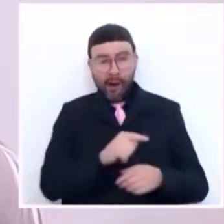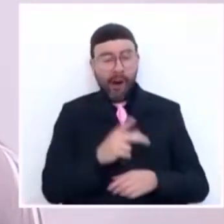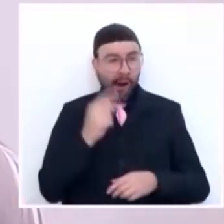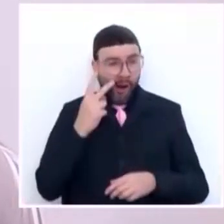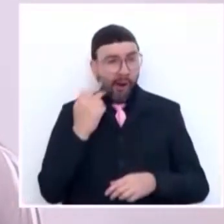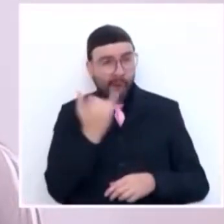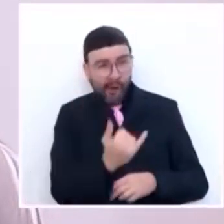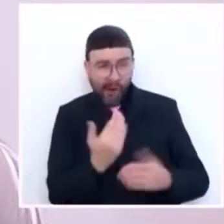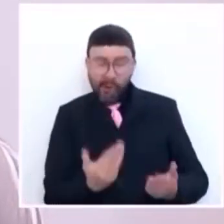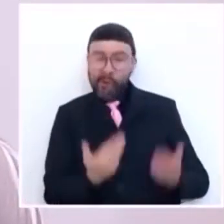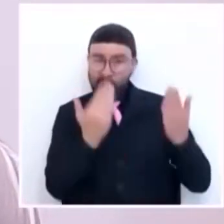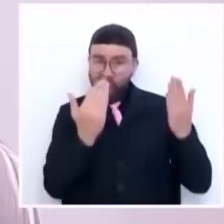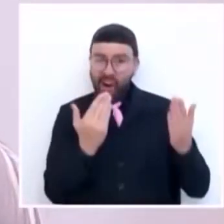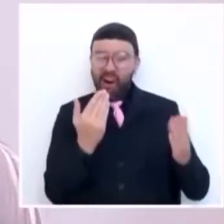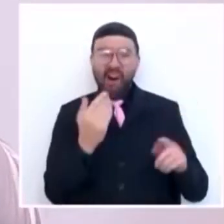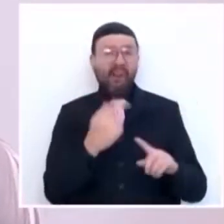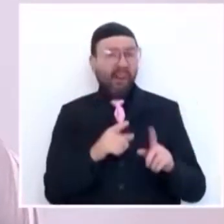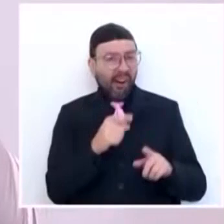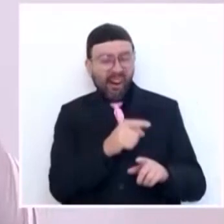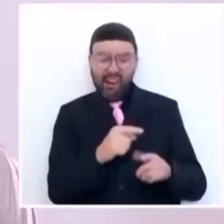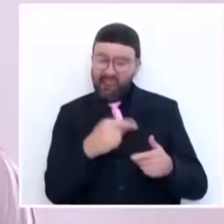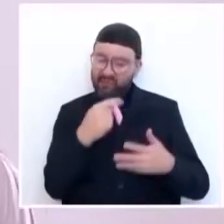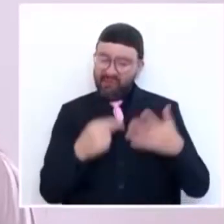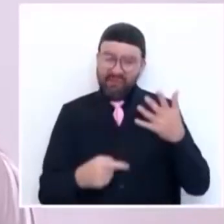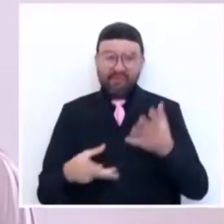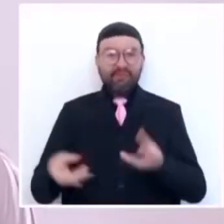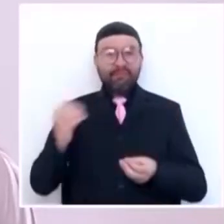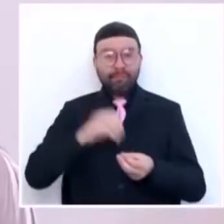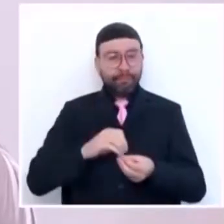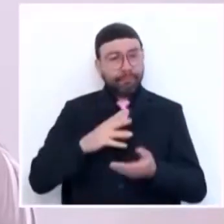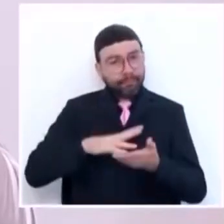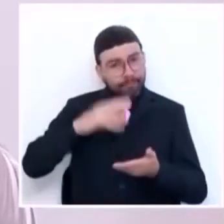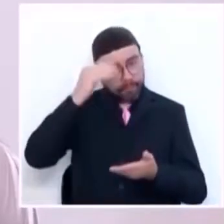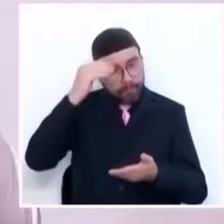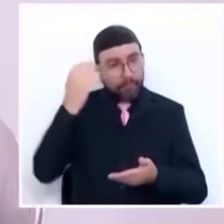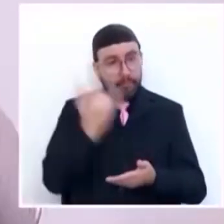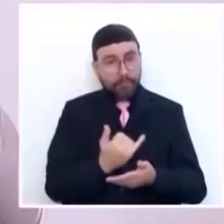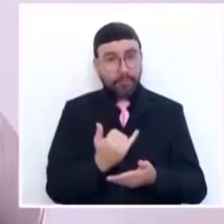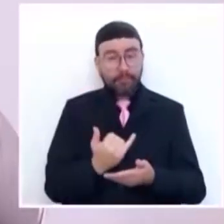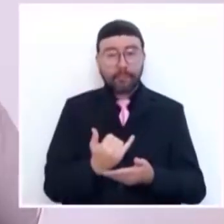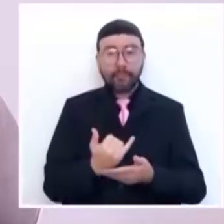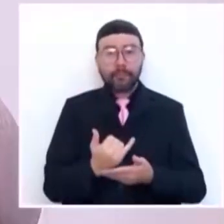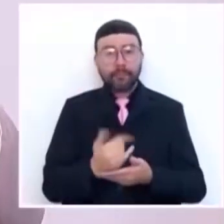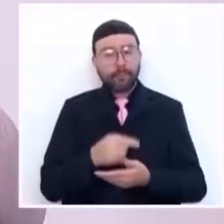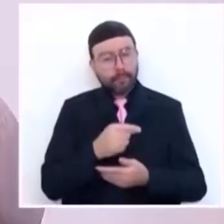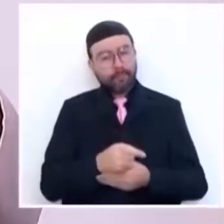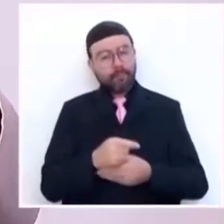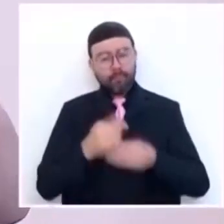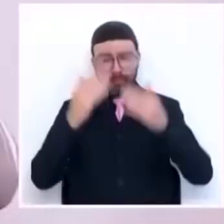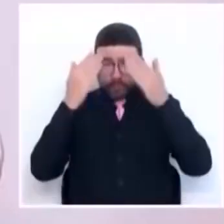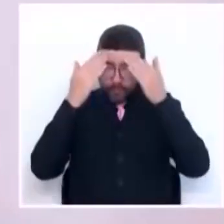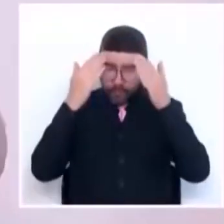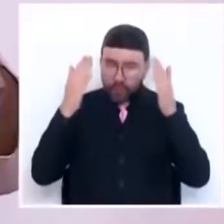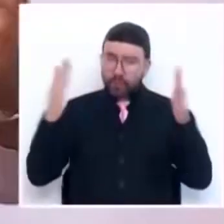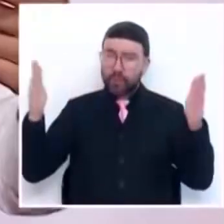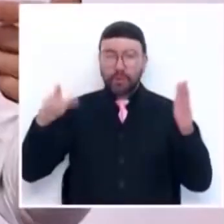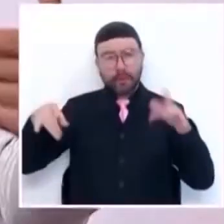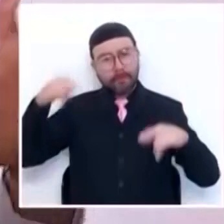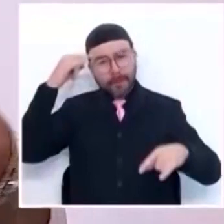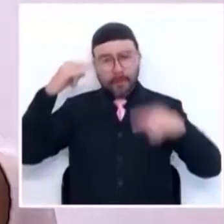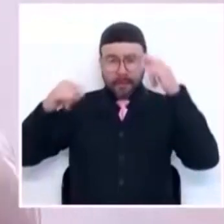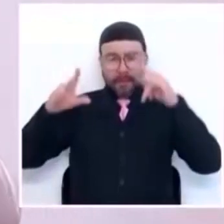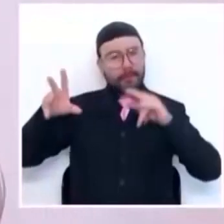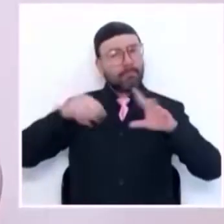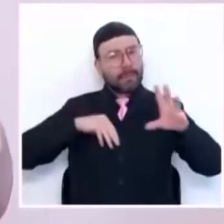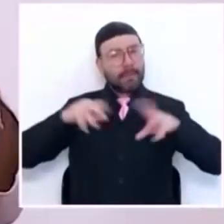Tecnológica de Pereira, en la Facultad de Medicina también, donde está en esa apertura de todo este tipo de